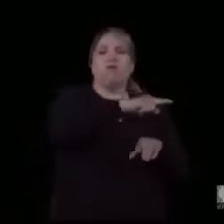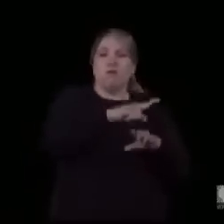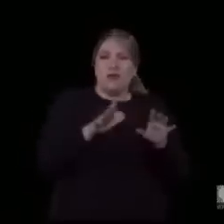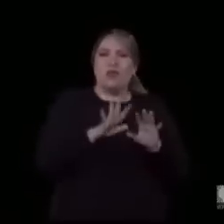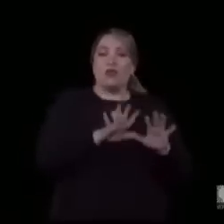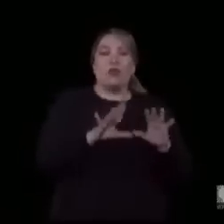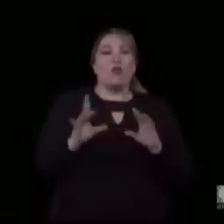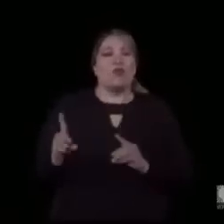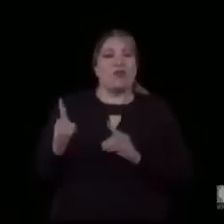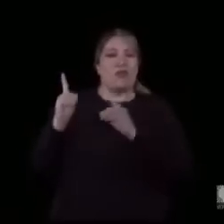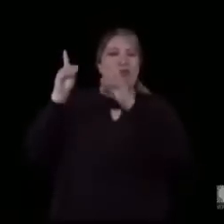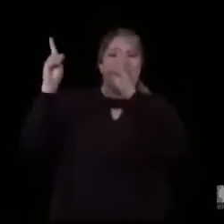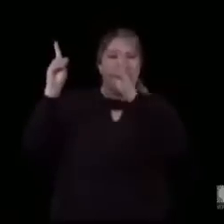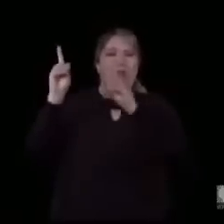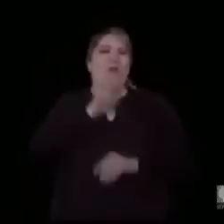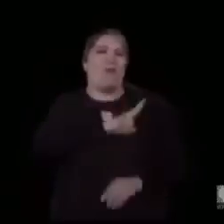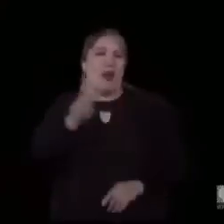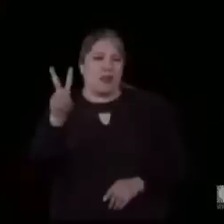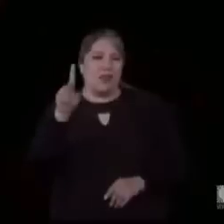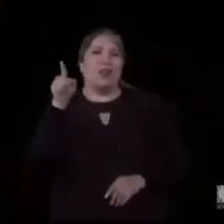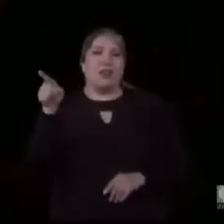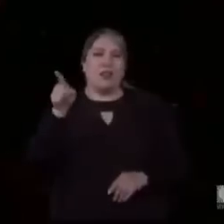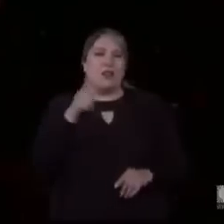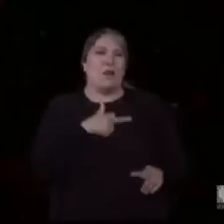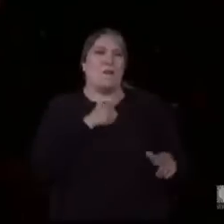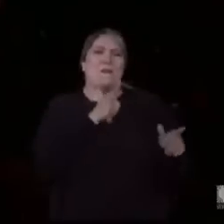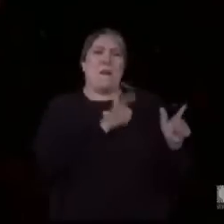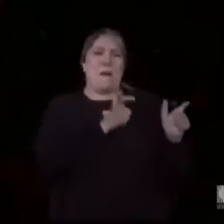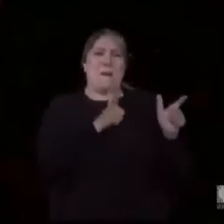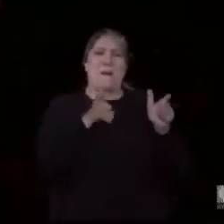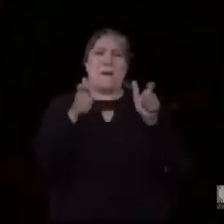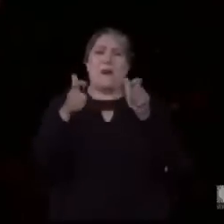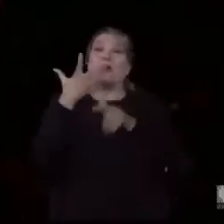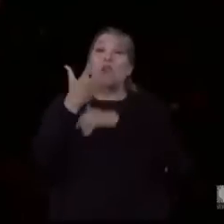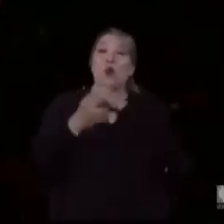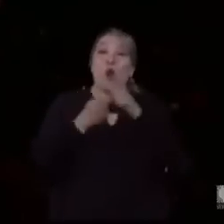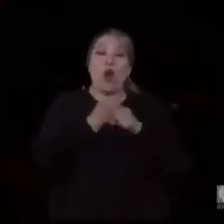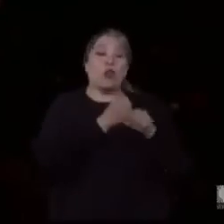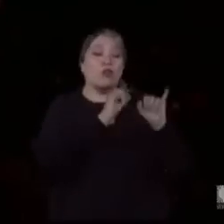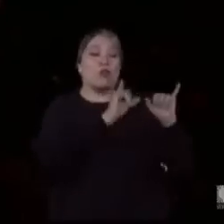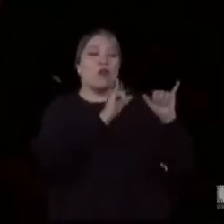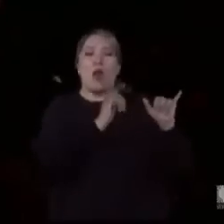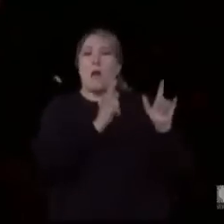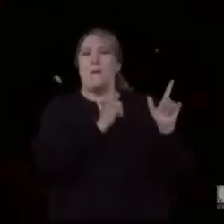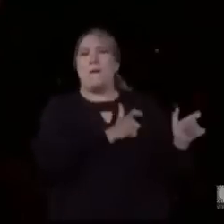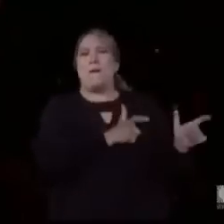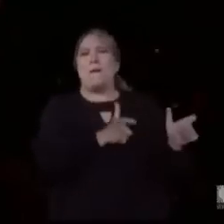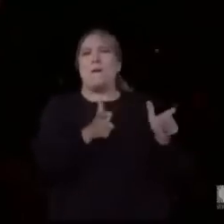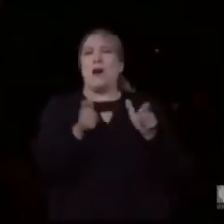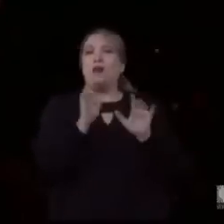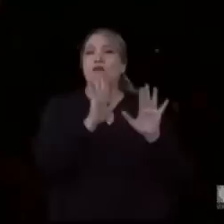los diputados del Valle del Cauca, avaleados después de 5 años en la selva.